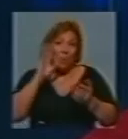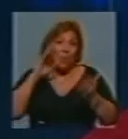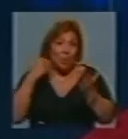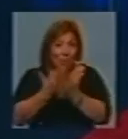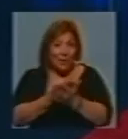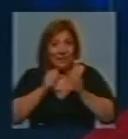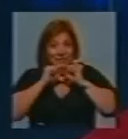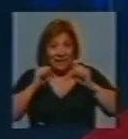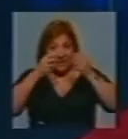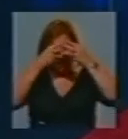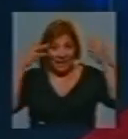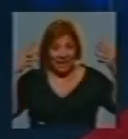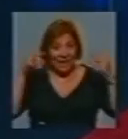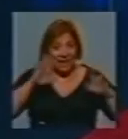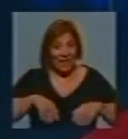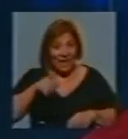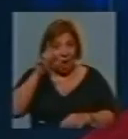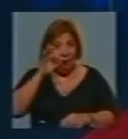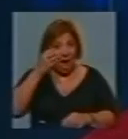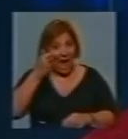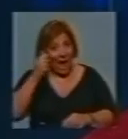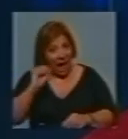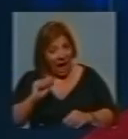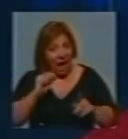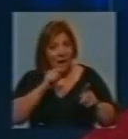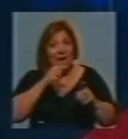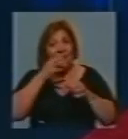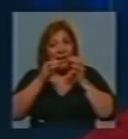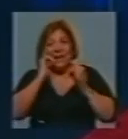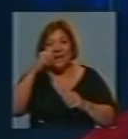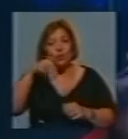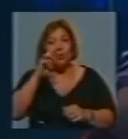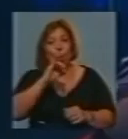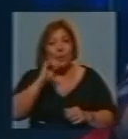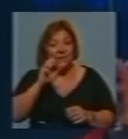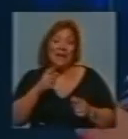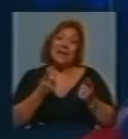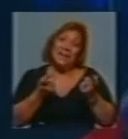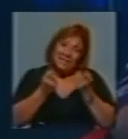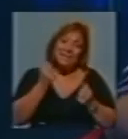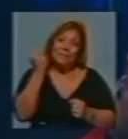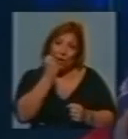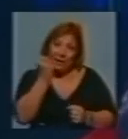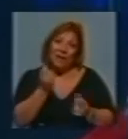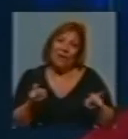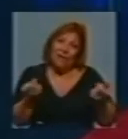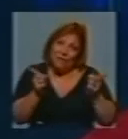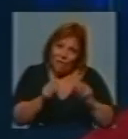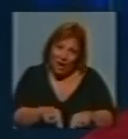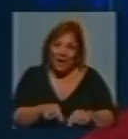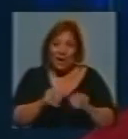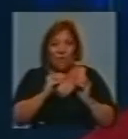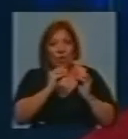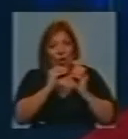el secretario general de la Organización de Estados Americanos, José Miguel Insulza, que dice, bueno, es importante que se vuelva a hacer el